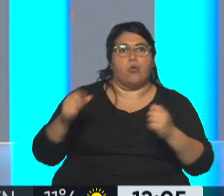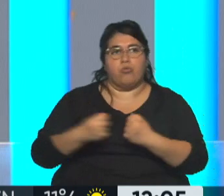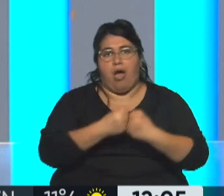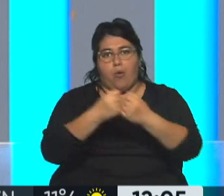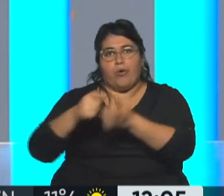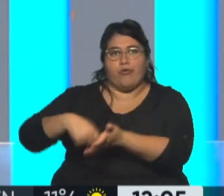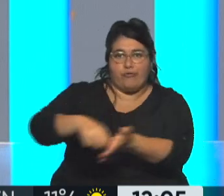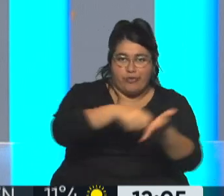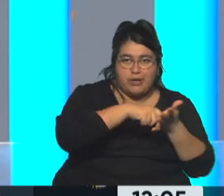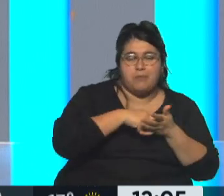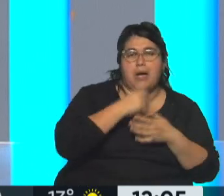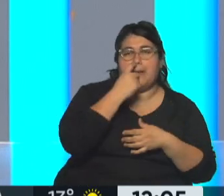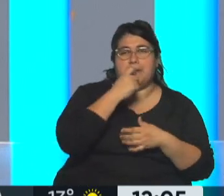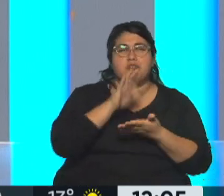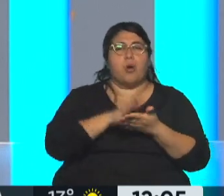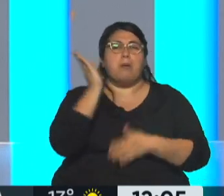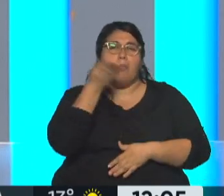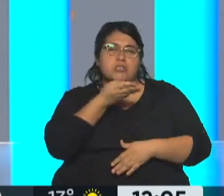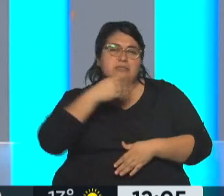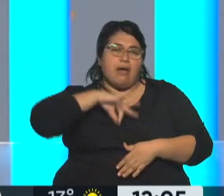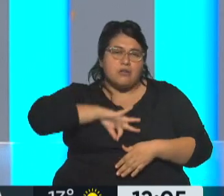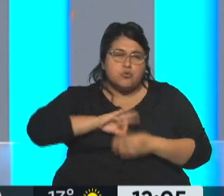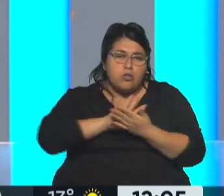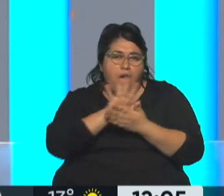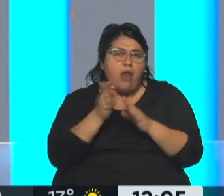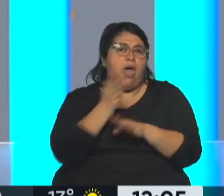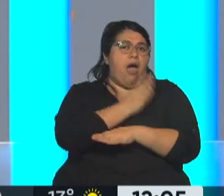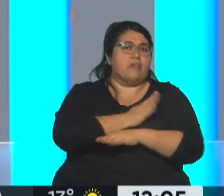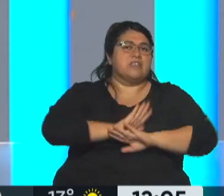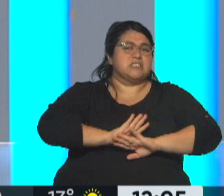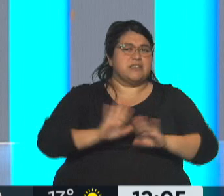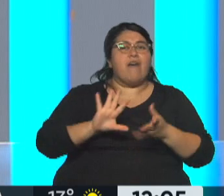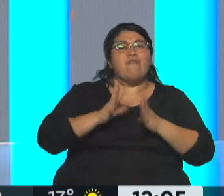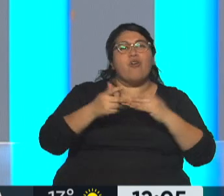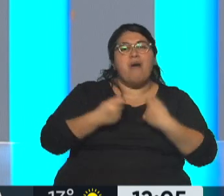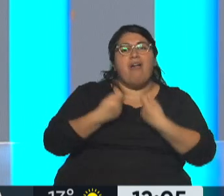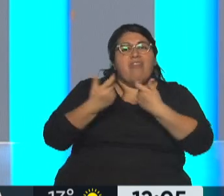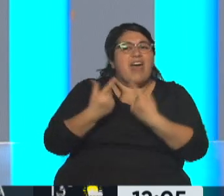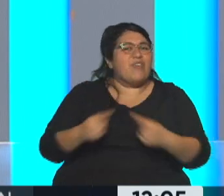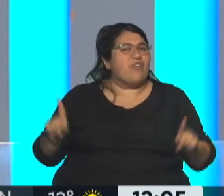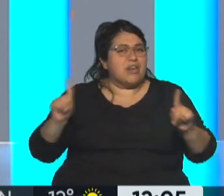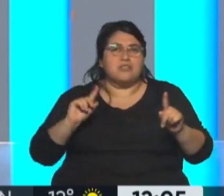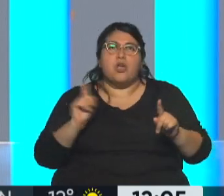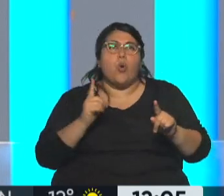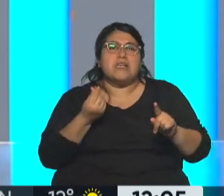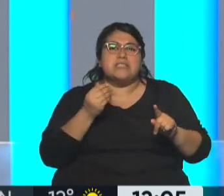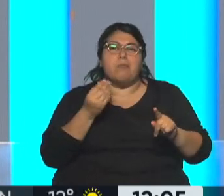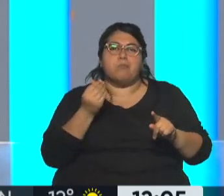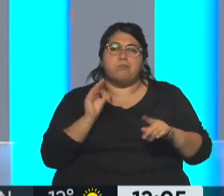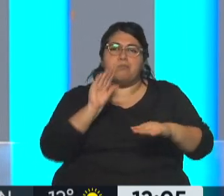trabajadores con la paritaria el aumento se da pero de otra forma decir no se agregaría